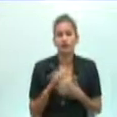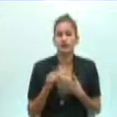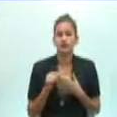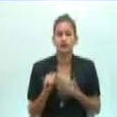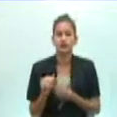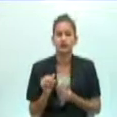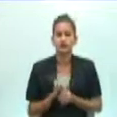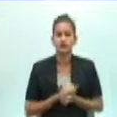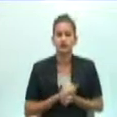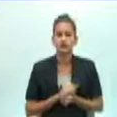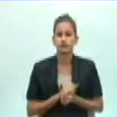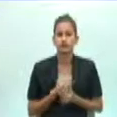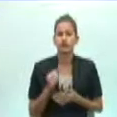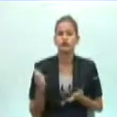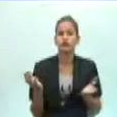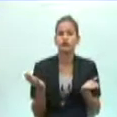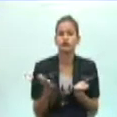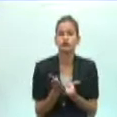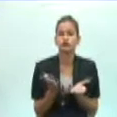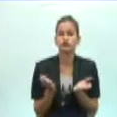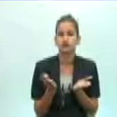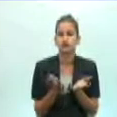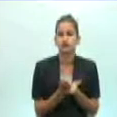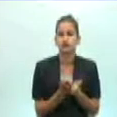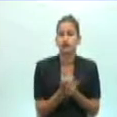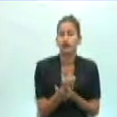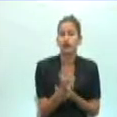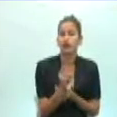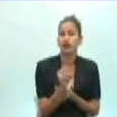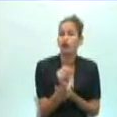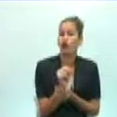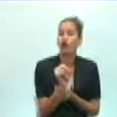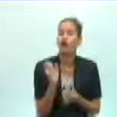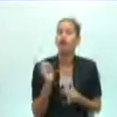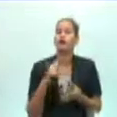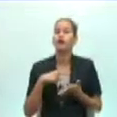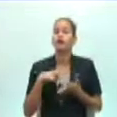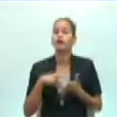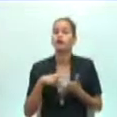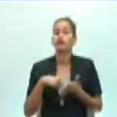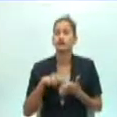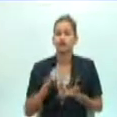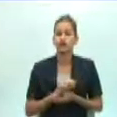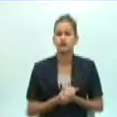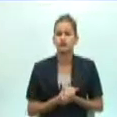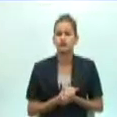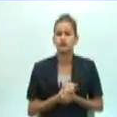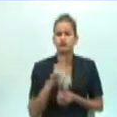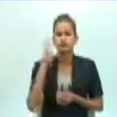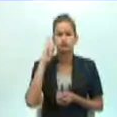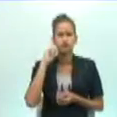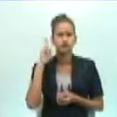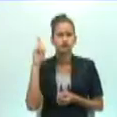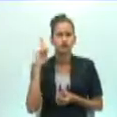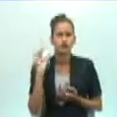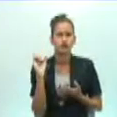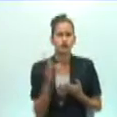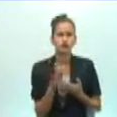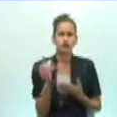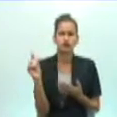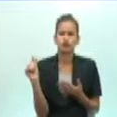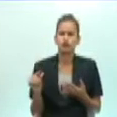trabajando con la nueva ortografía. Vamos a recordarles a los docentes